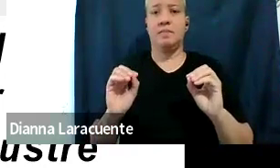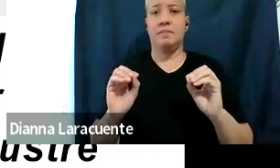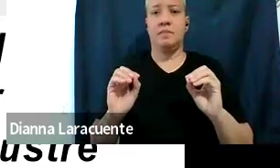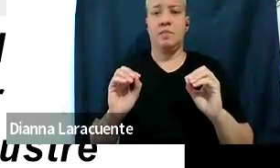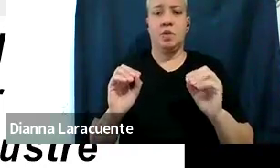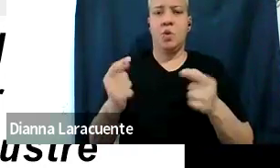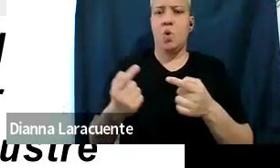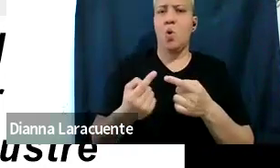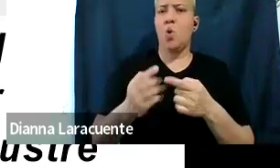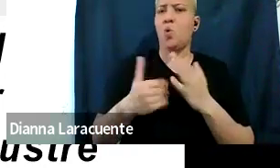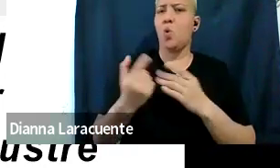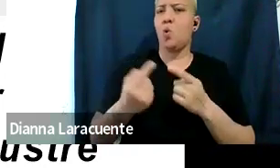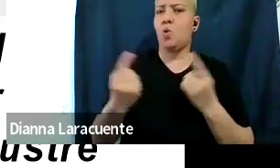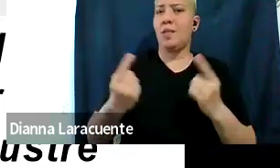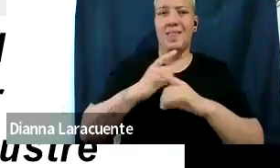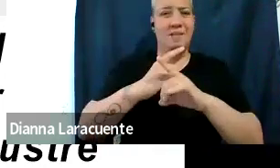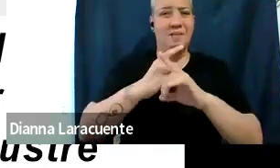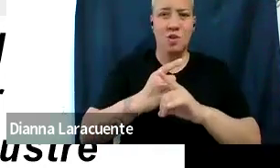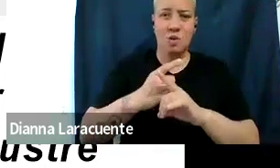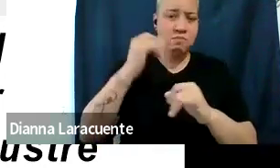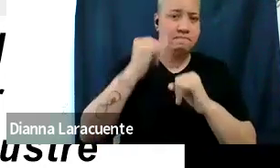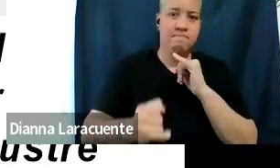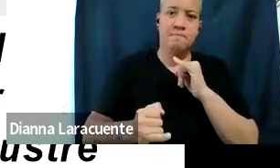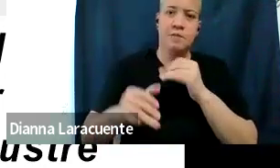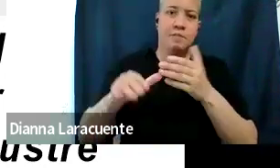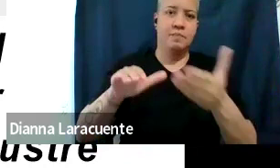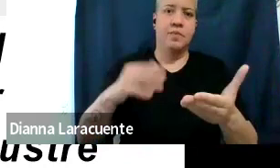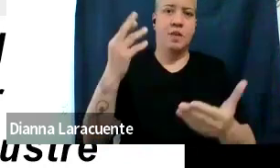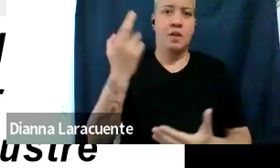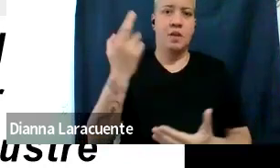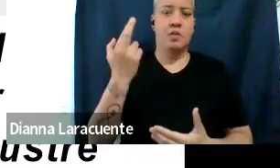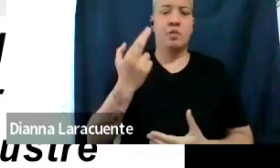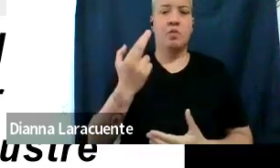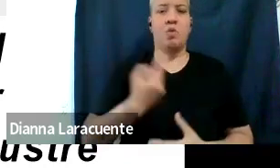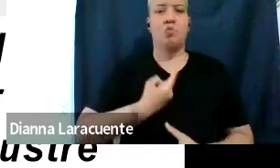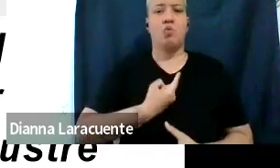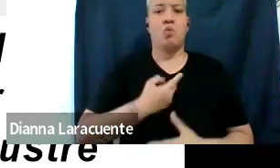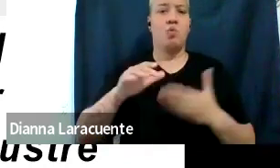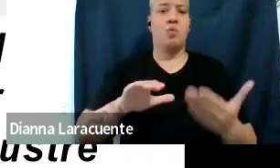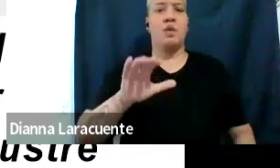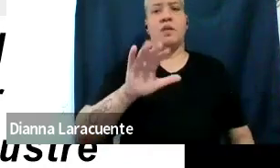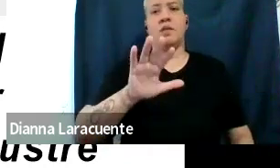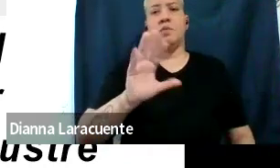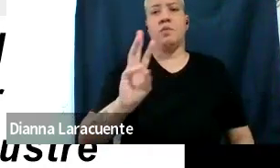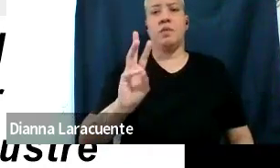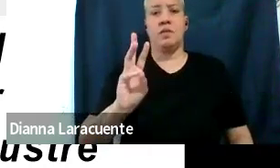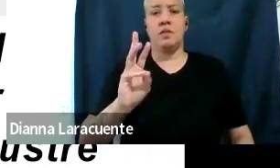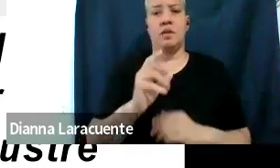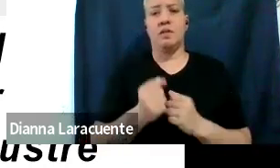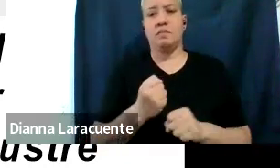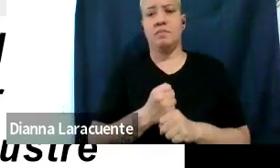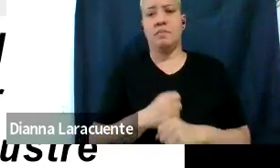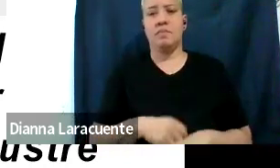lo contrario, nos defendió hasta la muerte. Por eso muere solo a los 56 años. Da su vida por el país, un